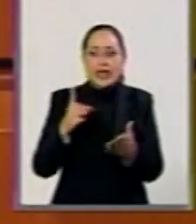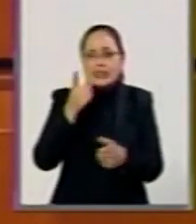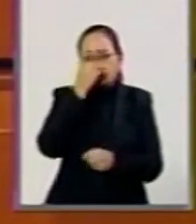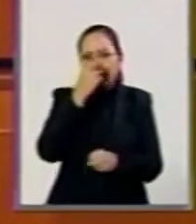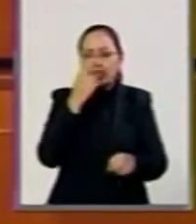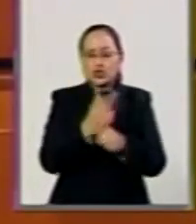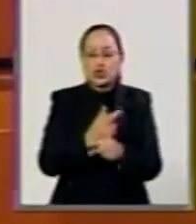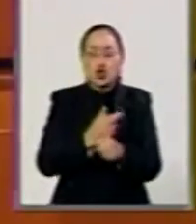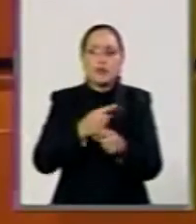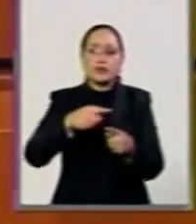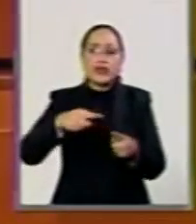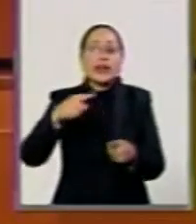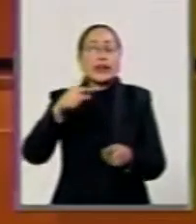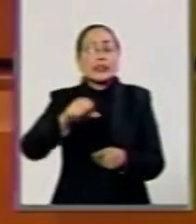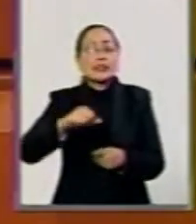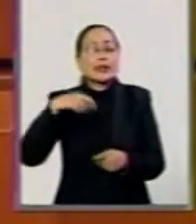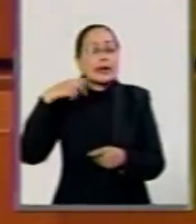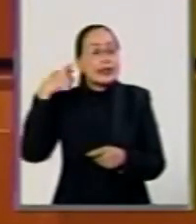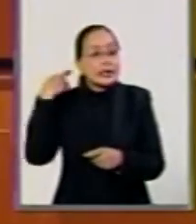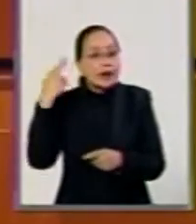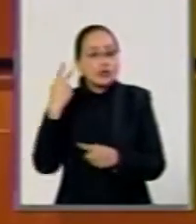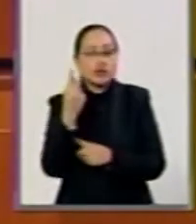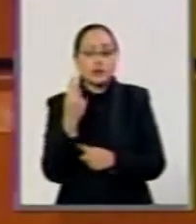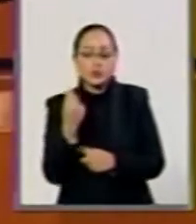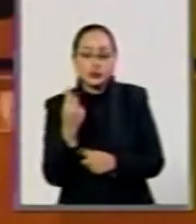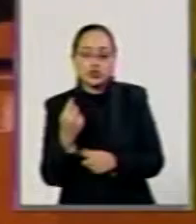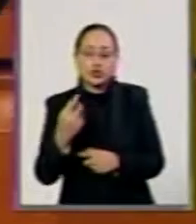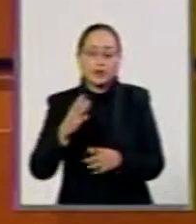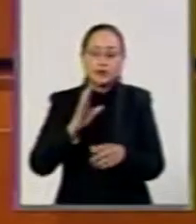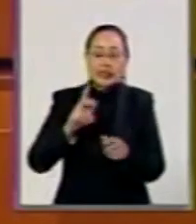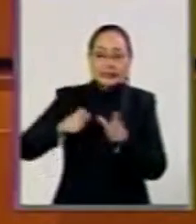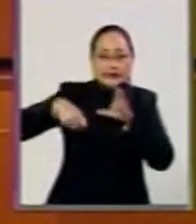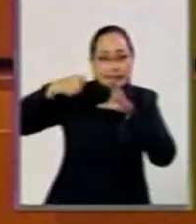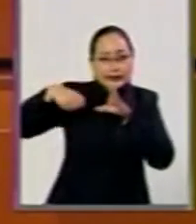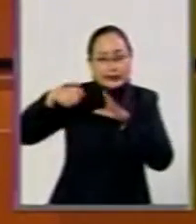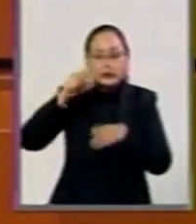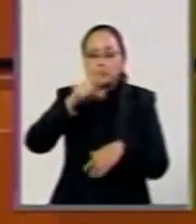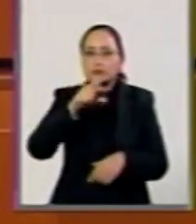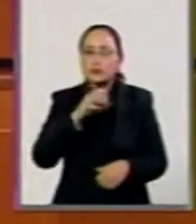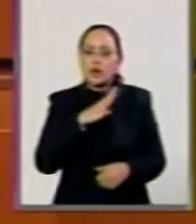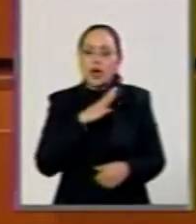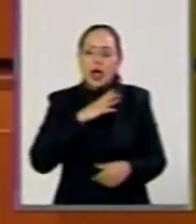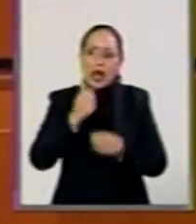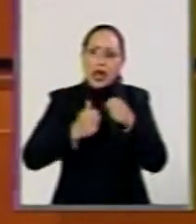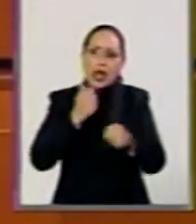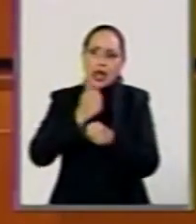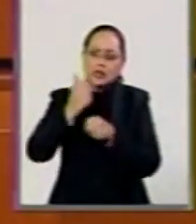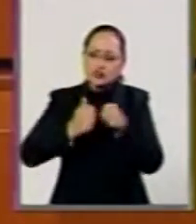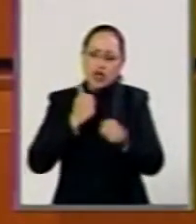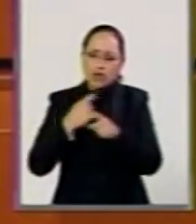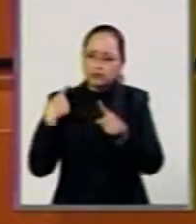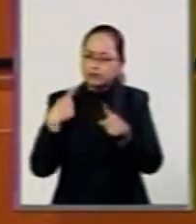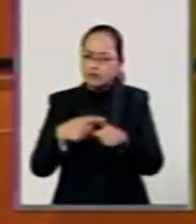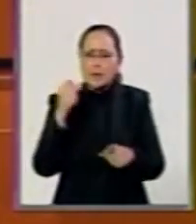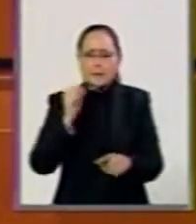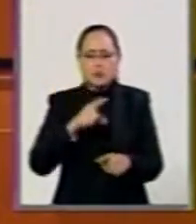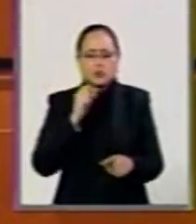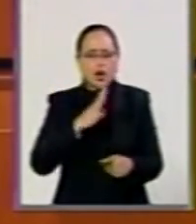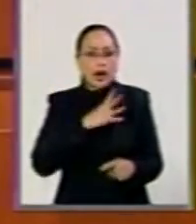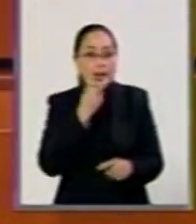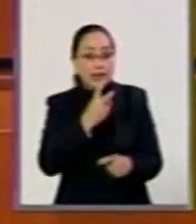de Radio, Televisión y Cine, como lo había hecho durante muchos años. Esto generó una